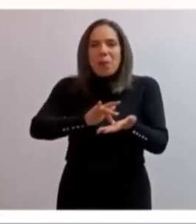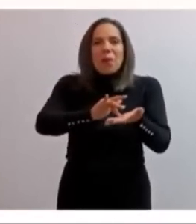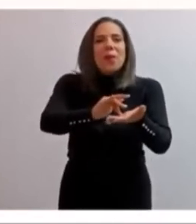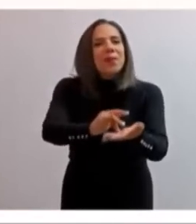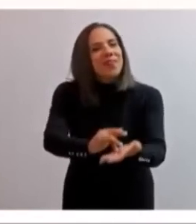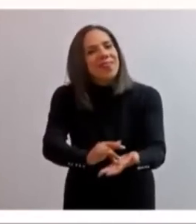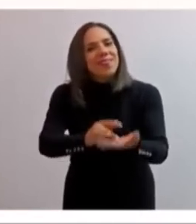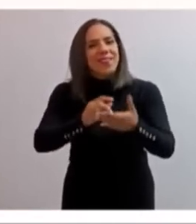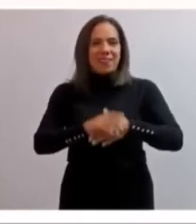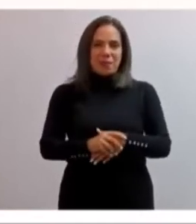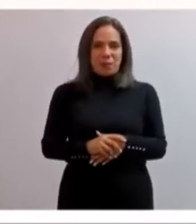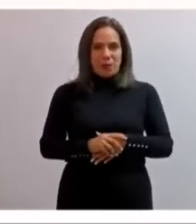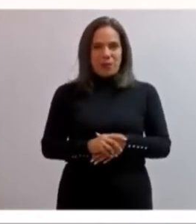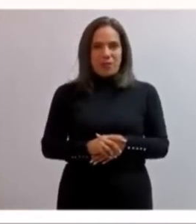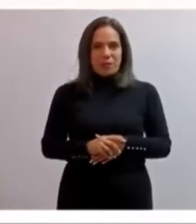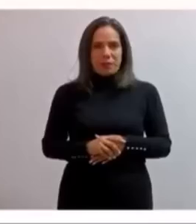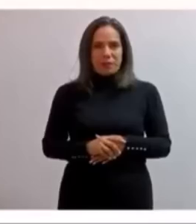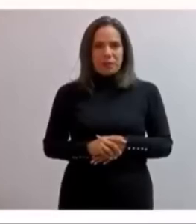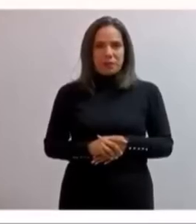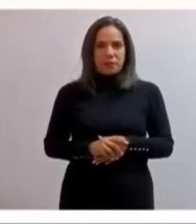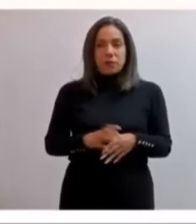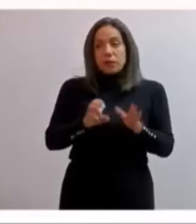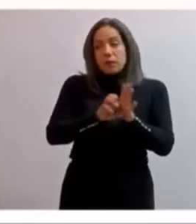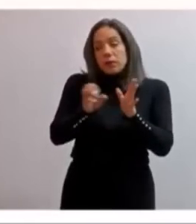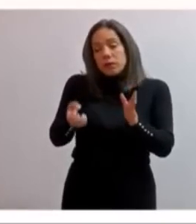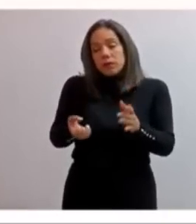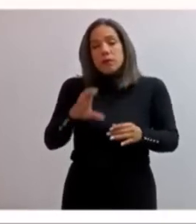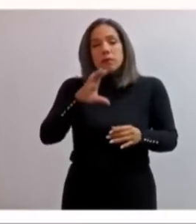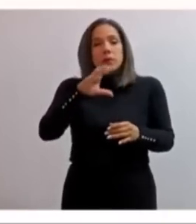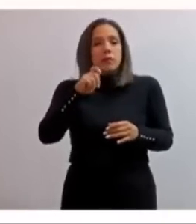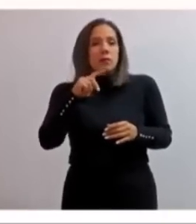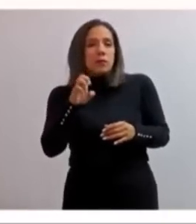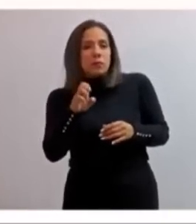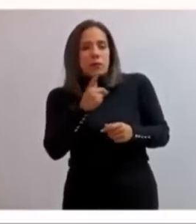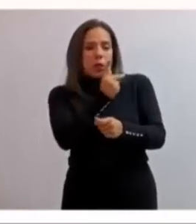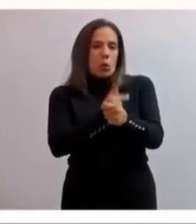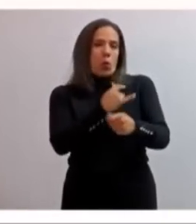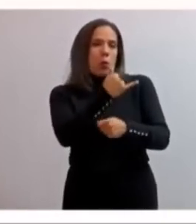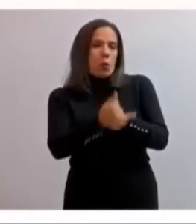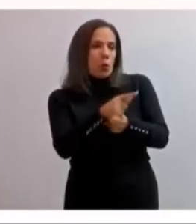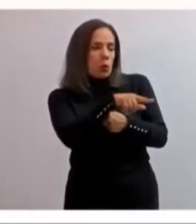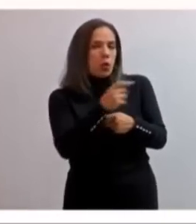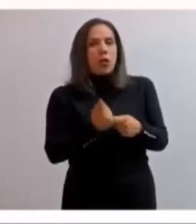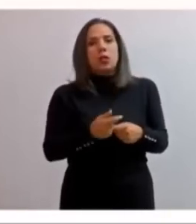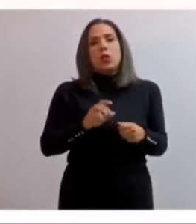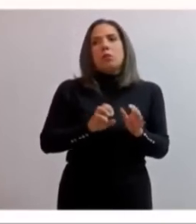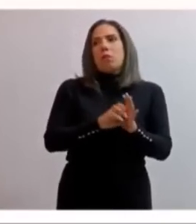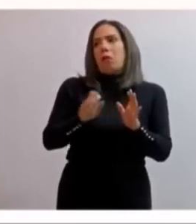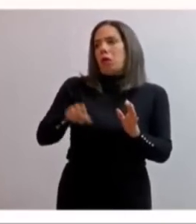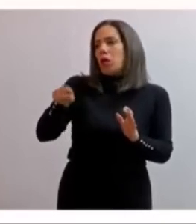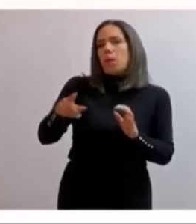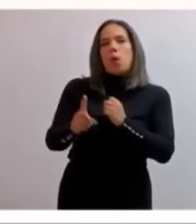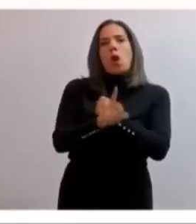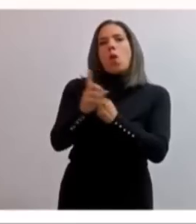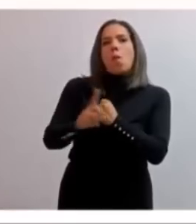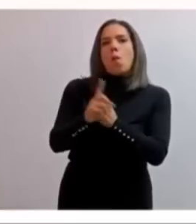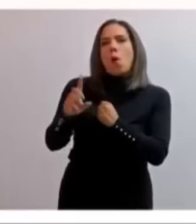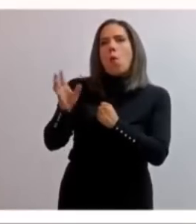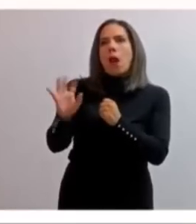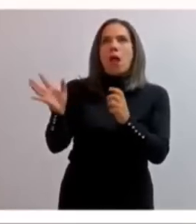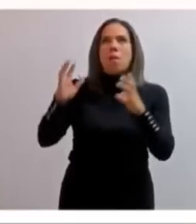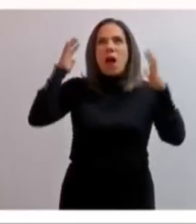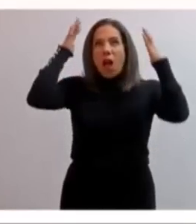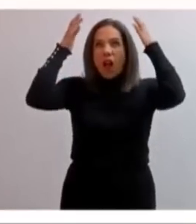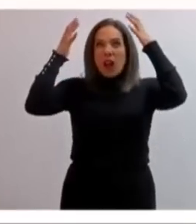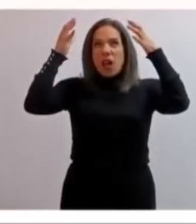de un consejo técnico escolar, de un proyecto, sale el problema de cómo está el medio